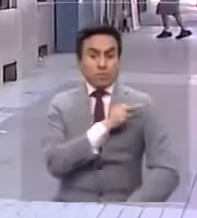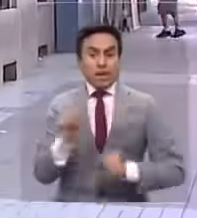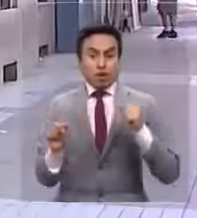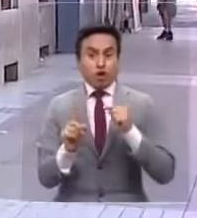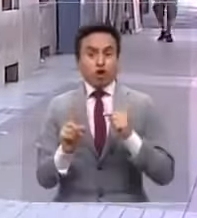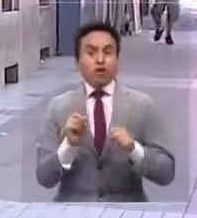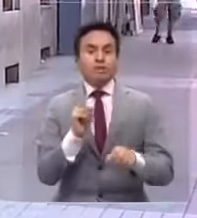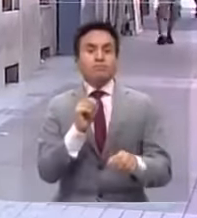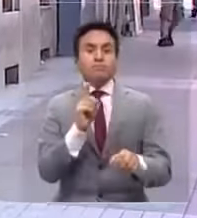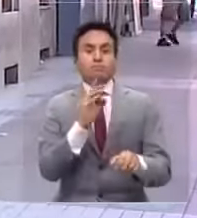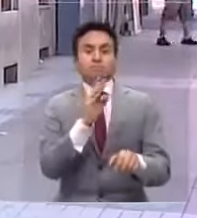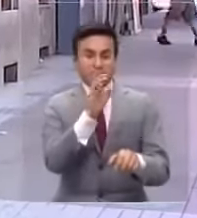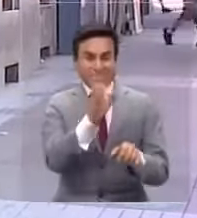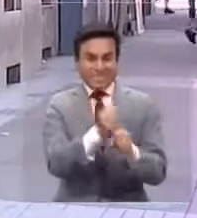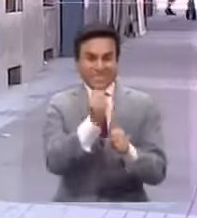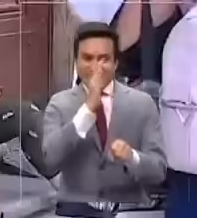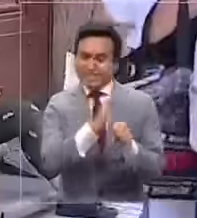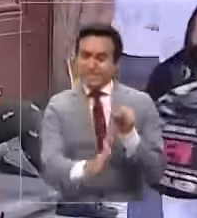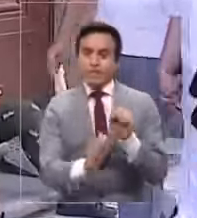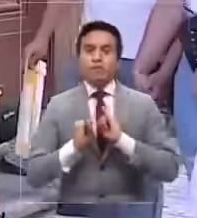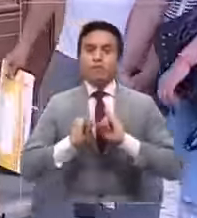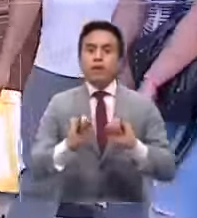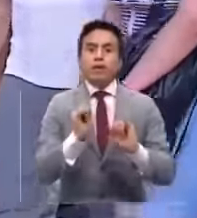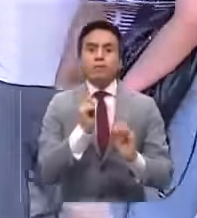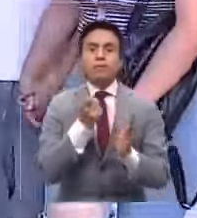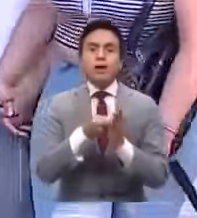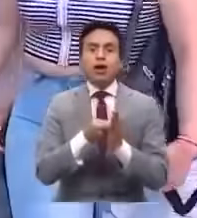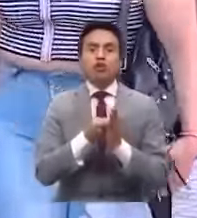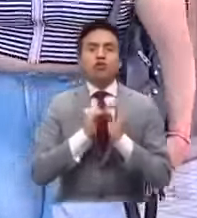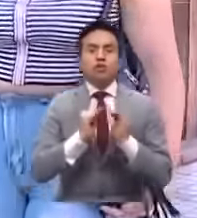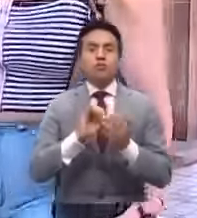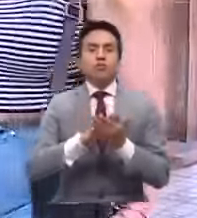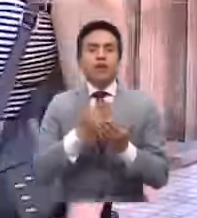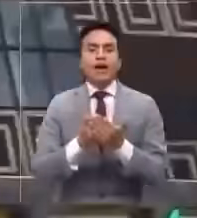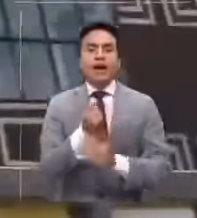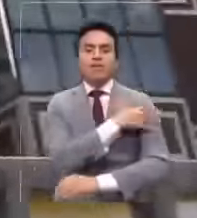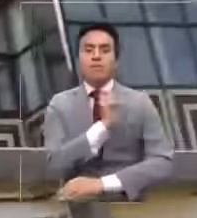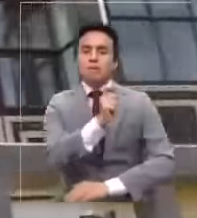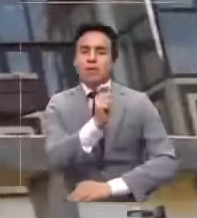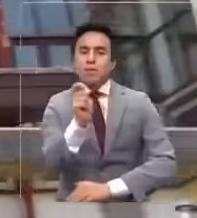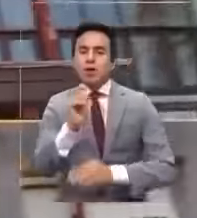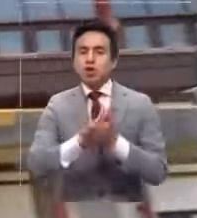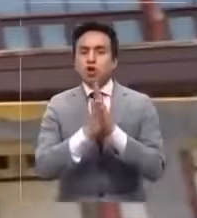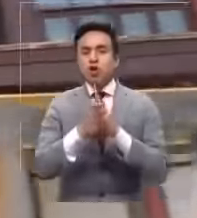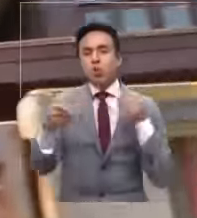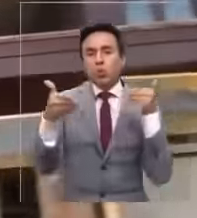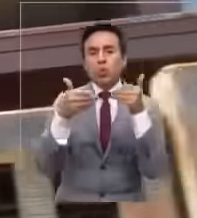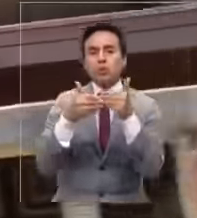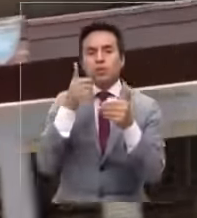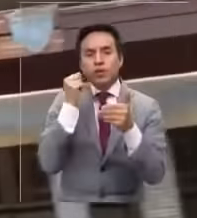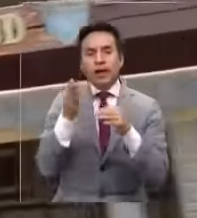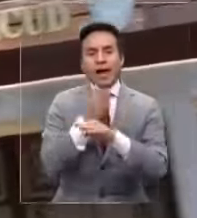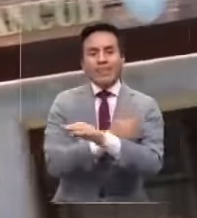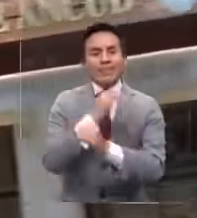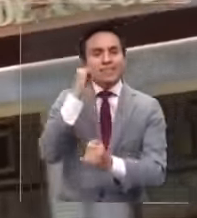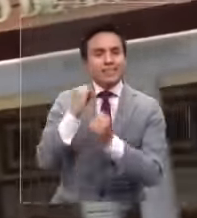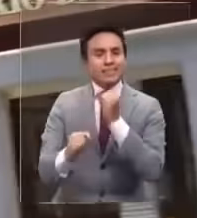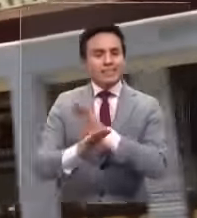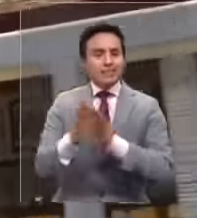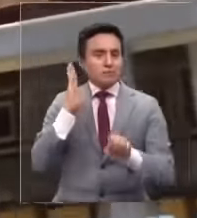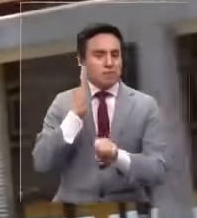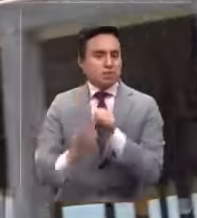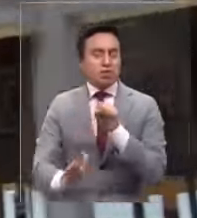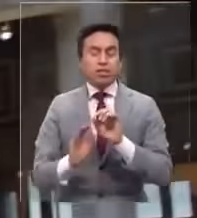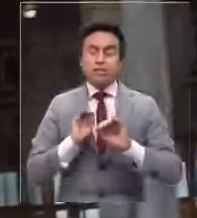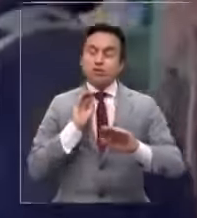va a ser desvinculado, se debe informar el estado de pago de las cotizaciones previsionales hasta el último día del mes anterior al despido y debe